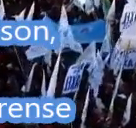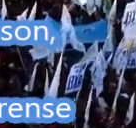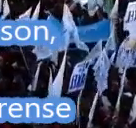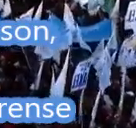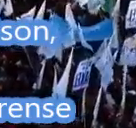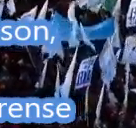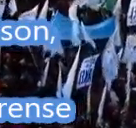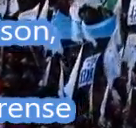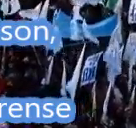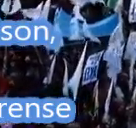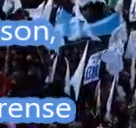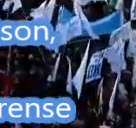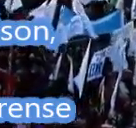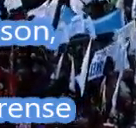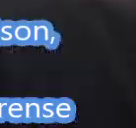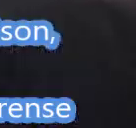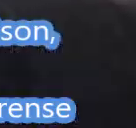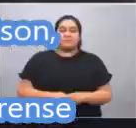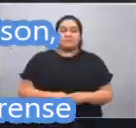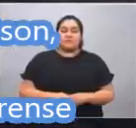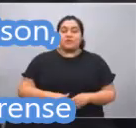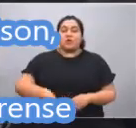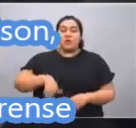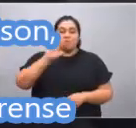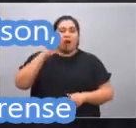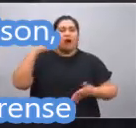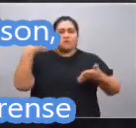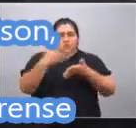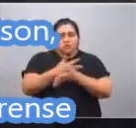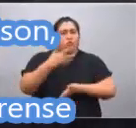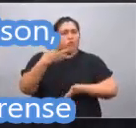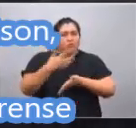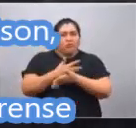y son los que más sufren.